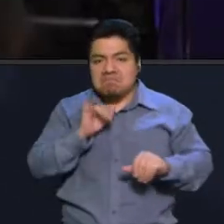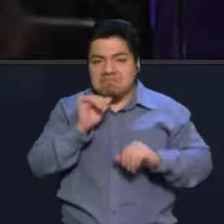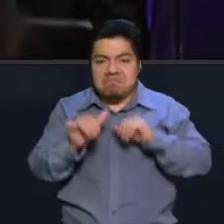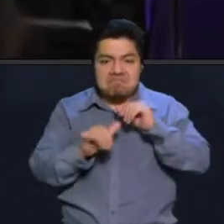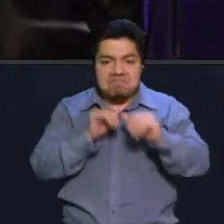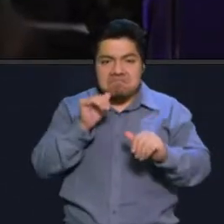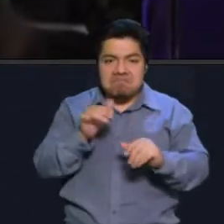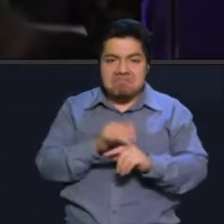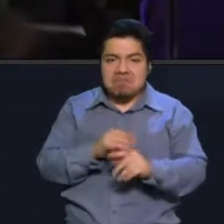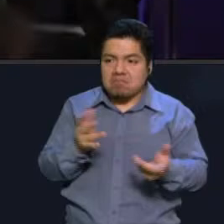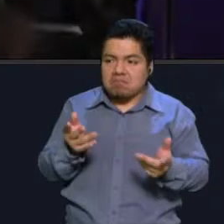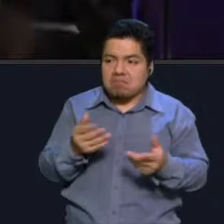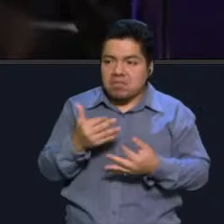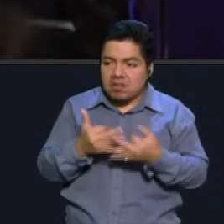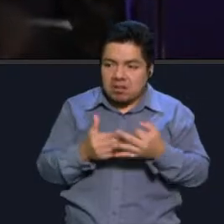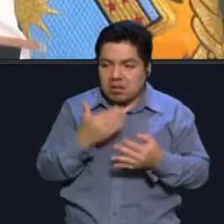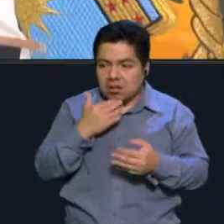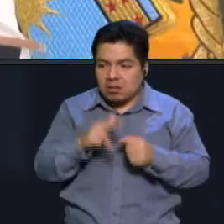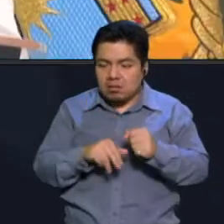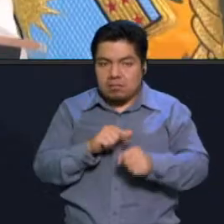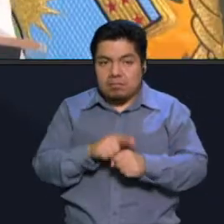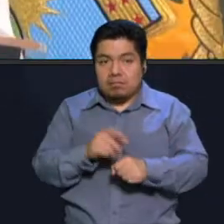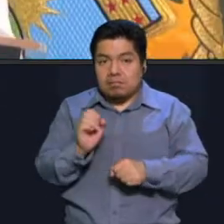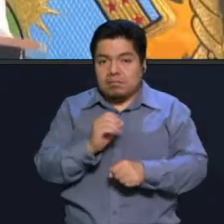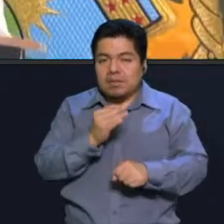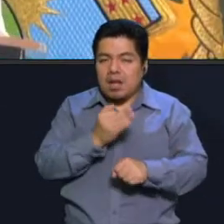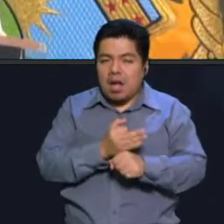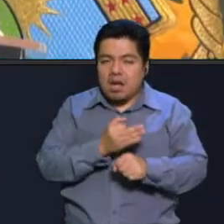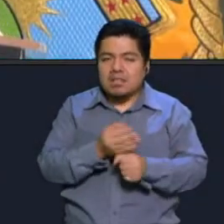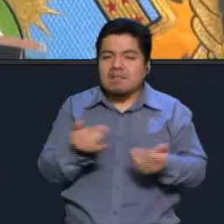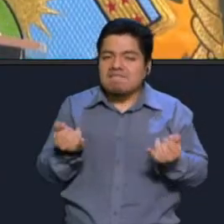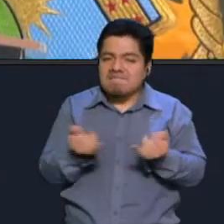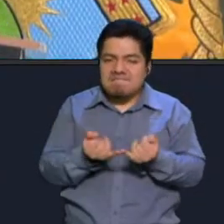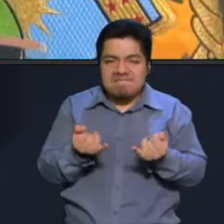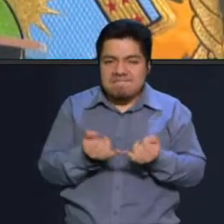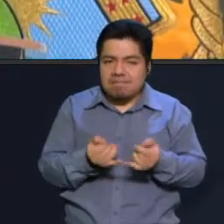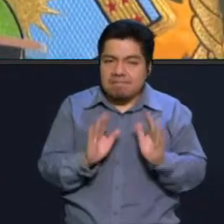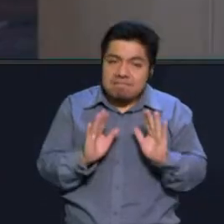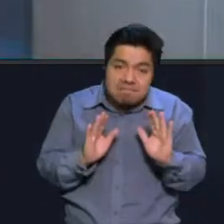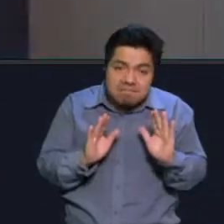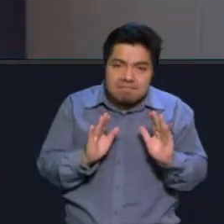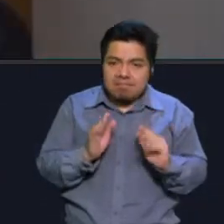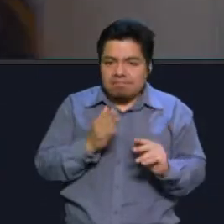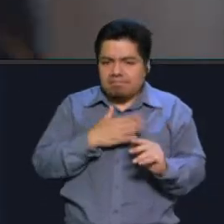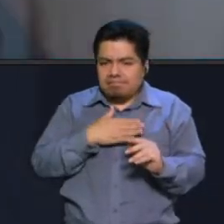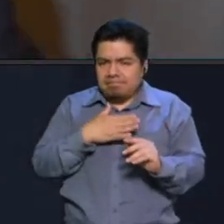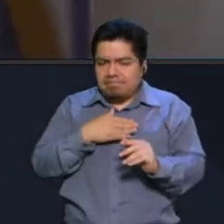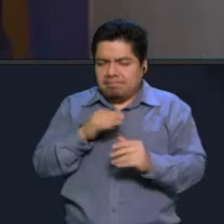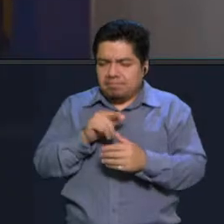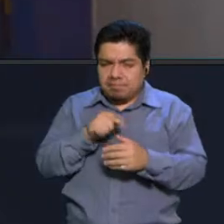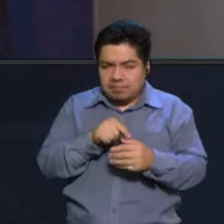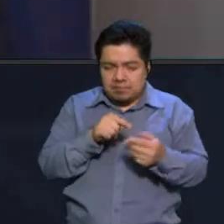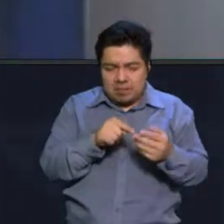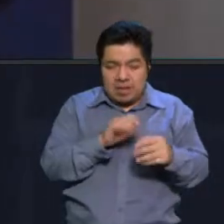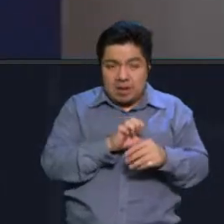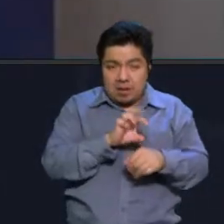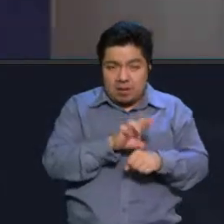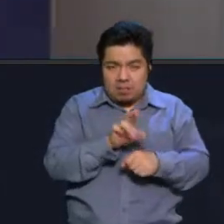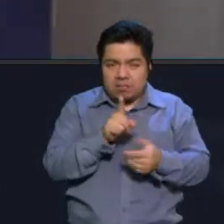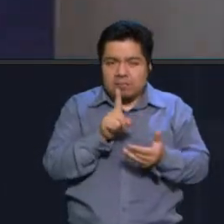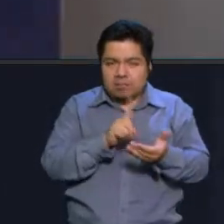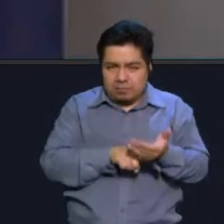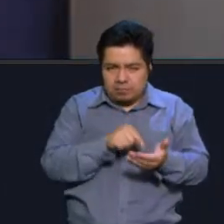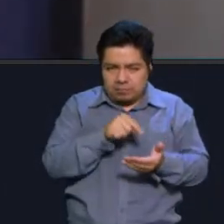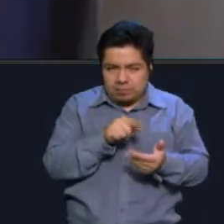de marco jurídico. Acá está haciendo algo parecido. Y entonces, si me permites, entonces en el plano local, fíjate que recientemente tuvo